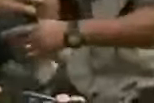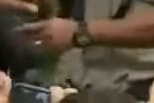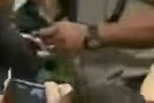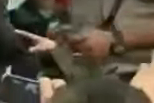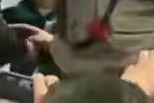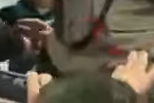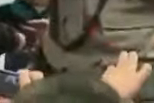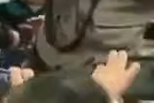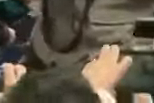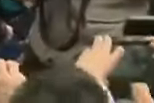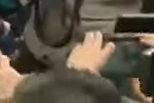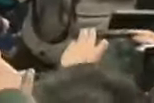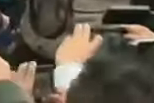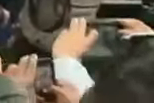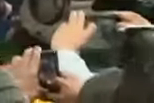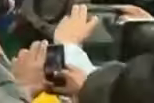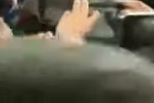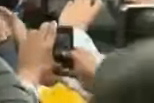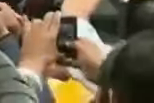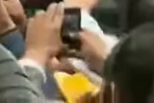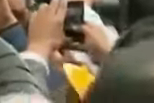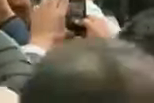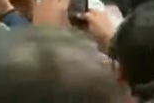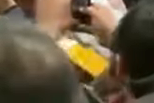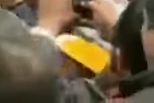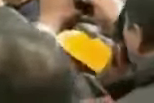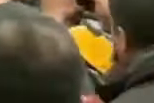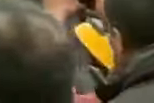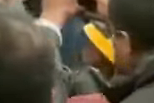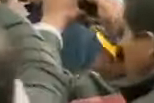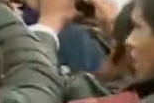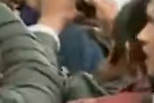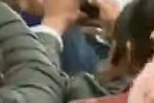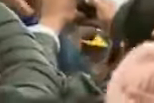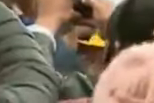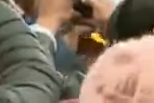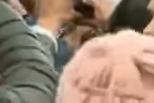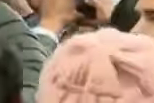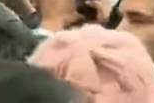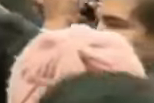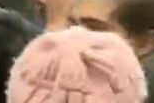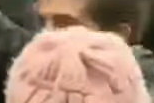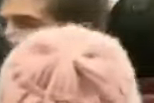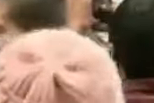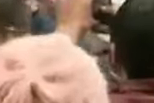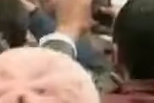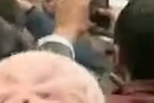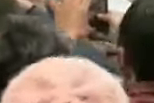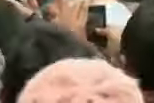inmortal inmortal patria Tierra Sagrada